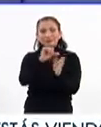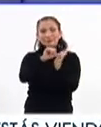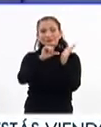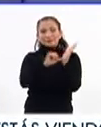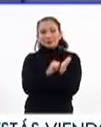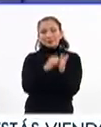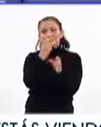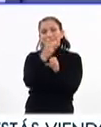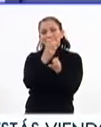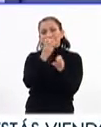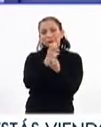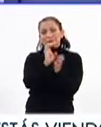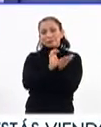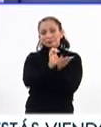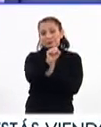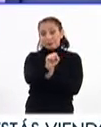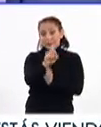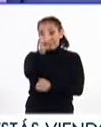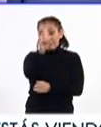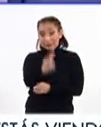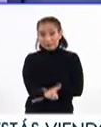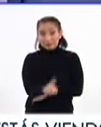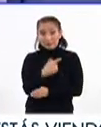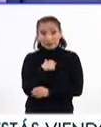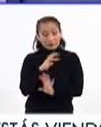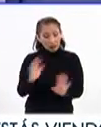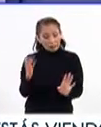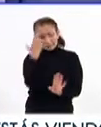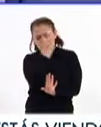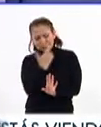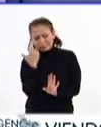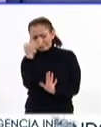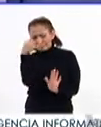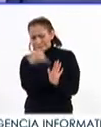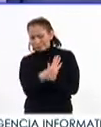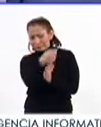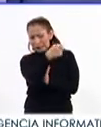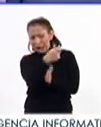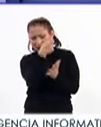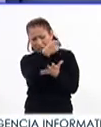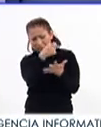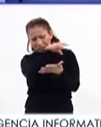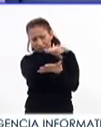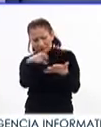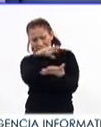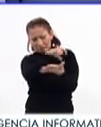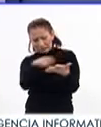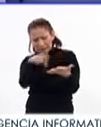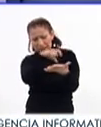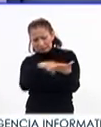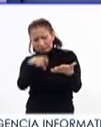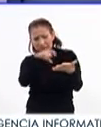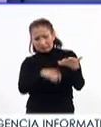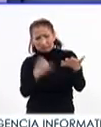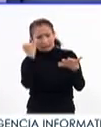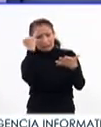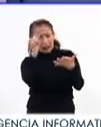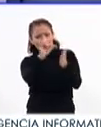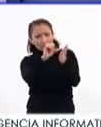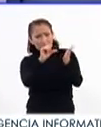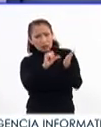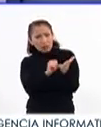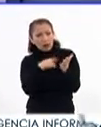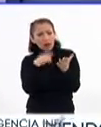artículo 3º constitucional. Y créanme que se está revisando muy bien cada uno de los párrafos, cada una de las ideas. los